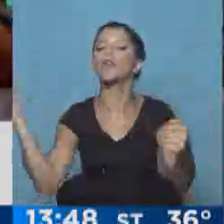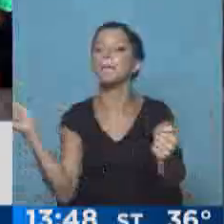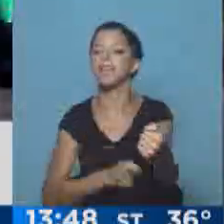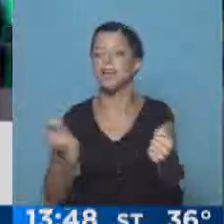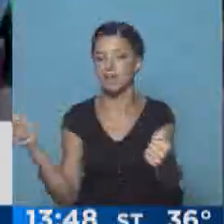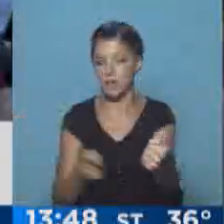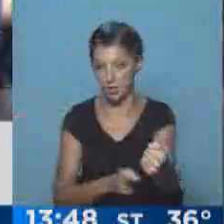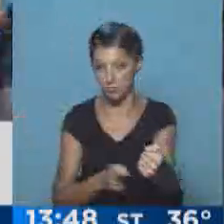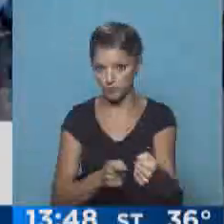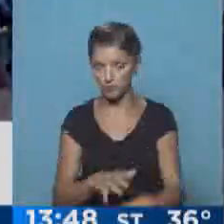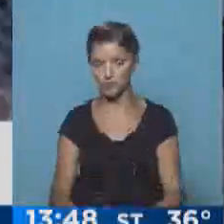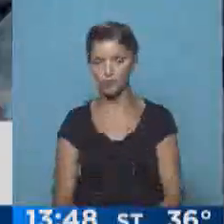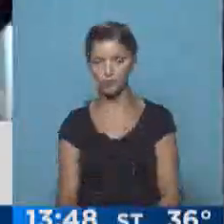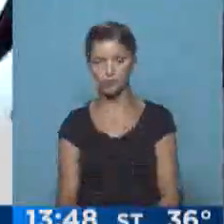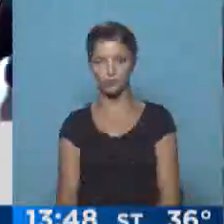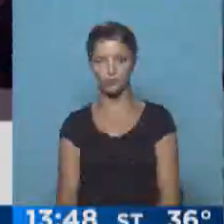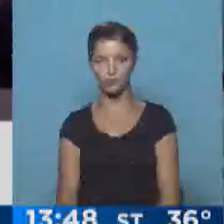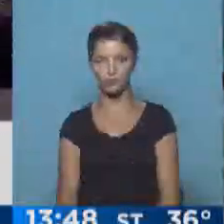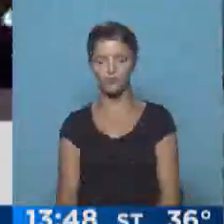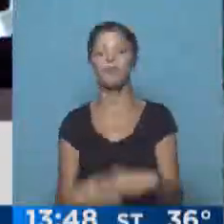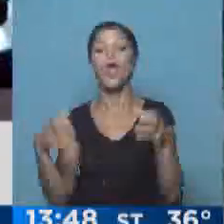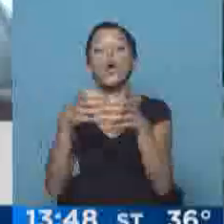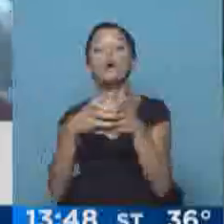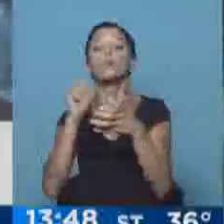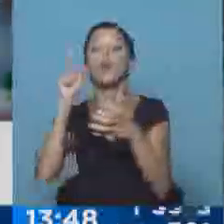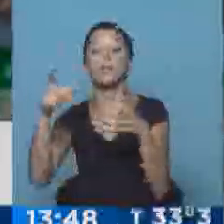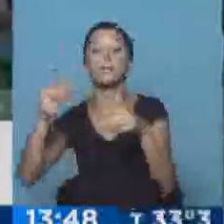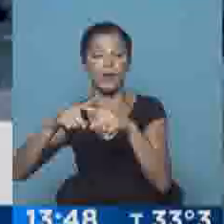manifestaciones públicas. Las